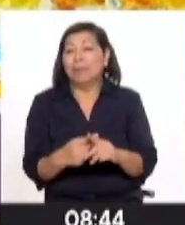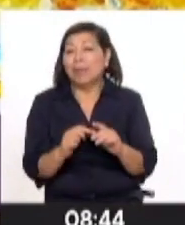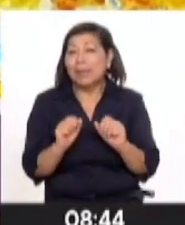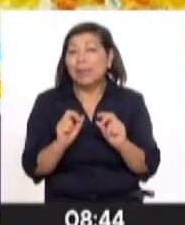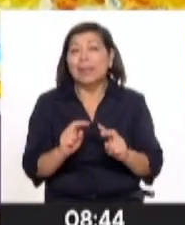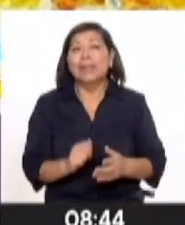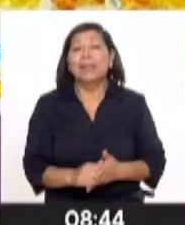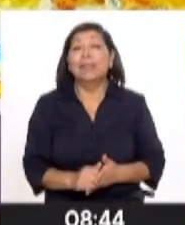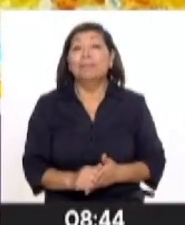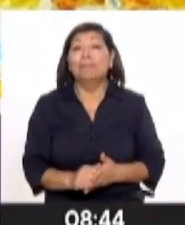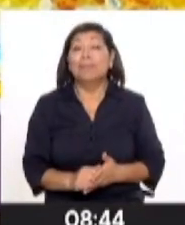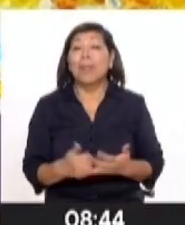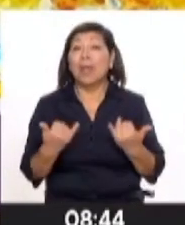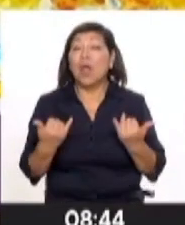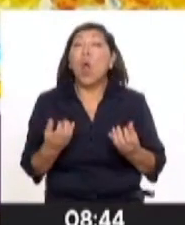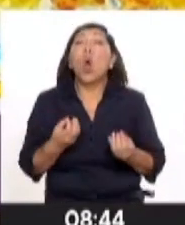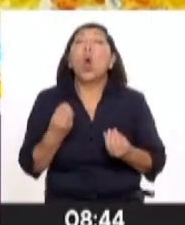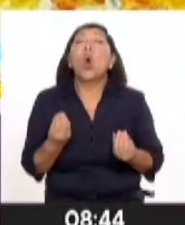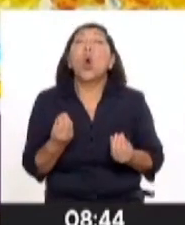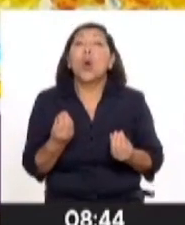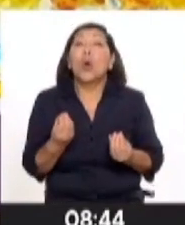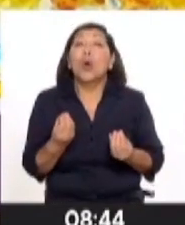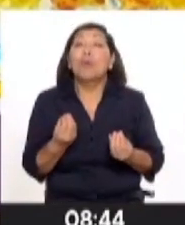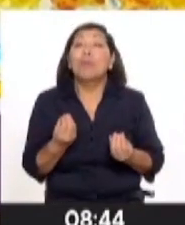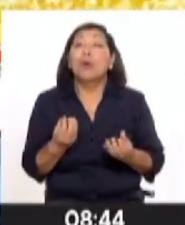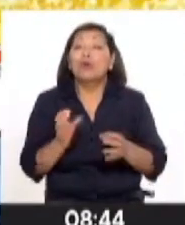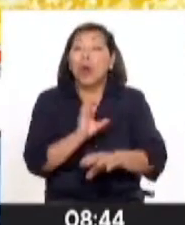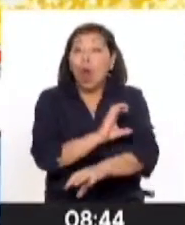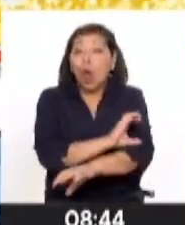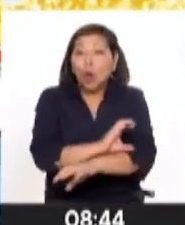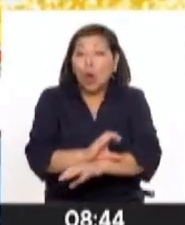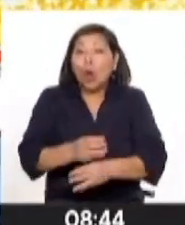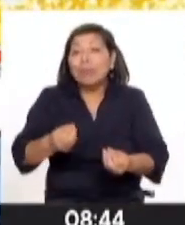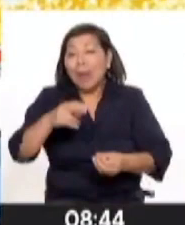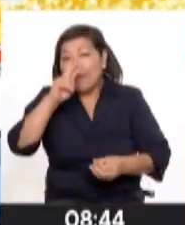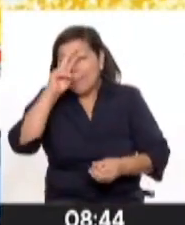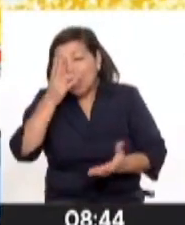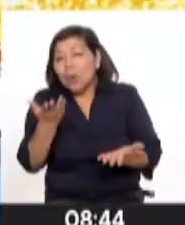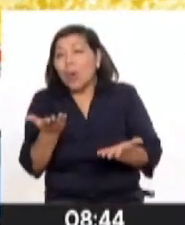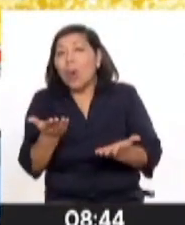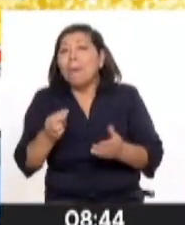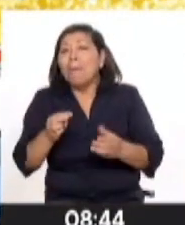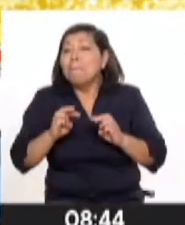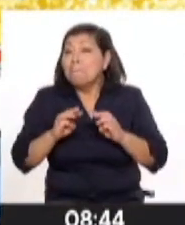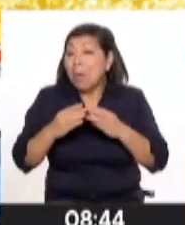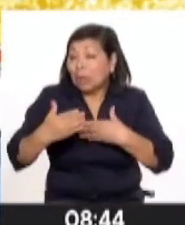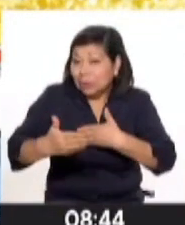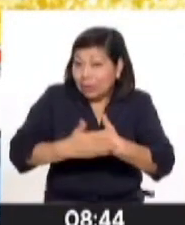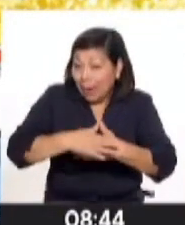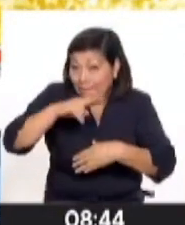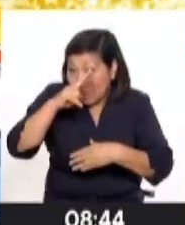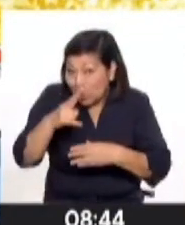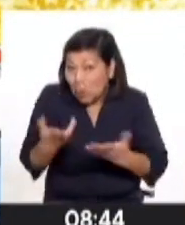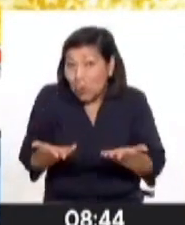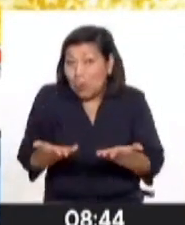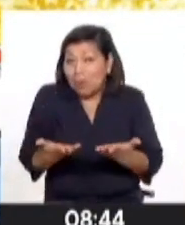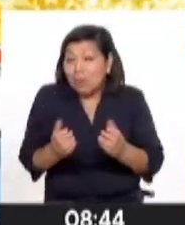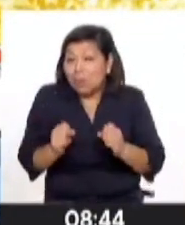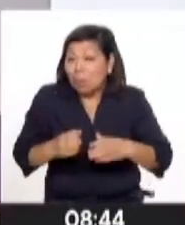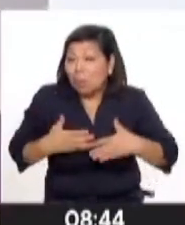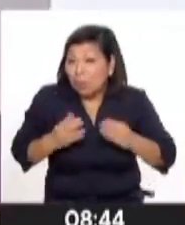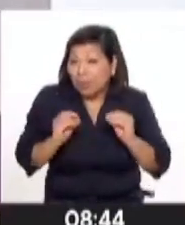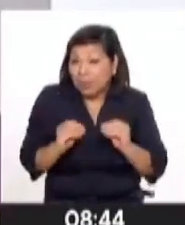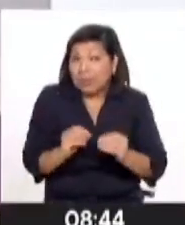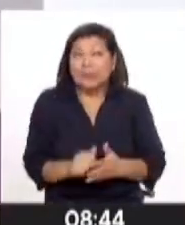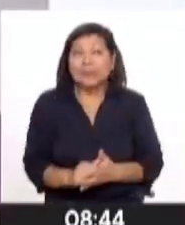también. Entonces, ¿cómo están nuestras costas? ¿Cómo está el Perú? ¿Cómo está el mar que está muy cercano a Perú? Si me apoyan, por favor,